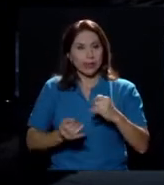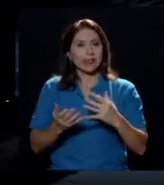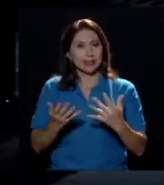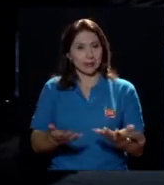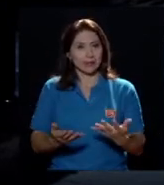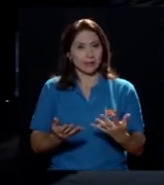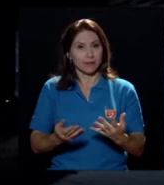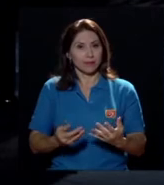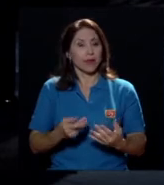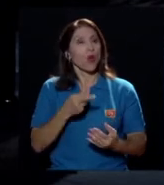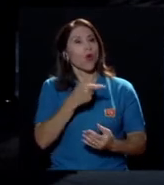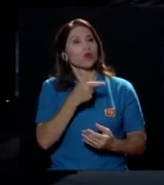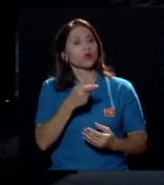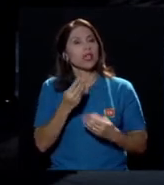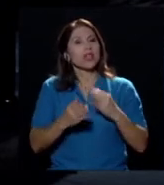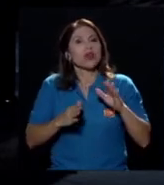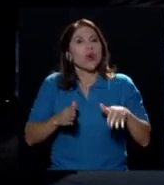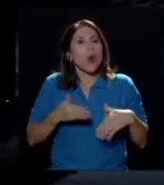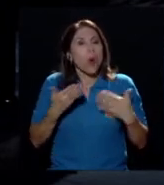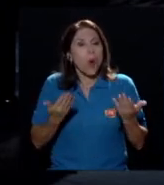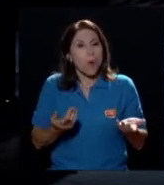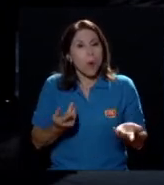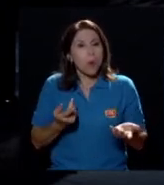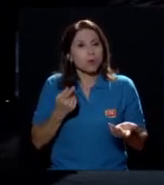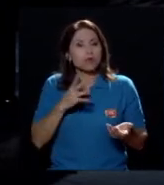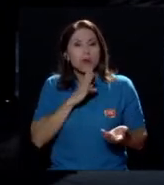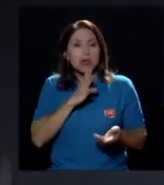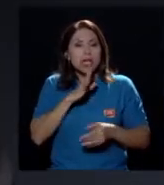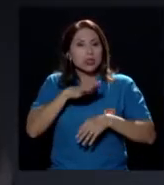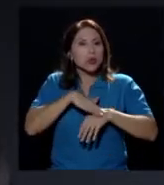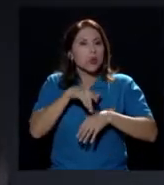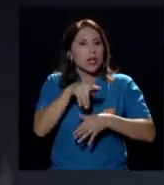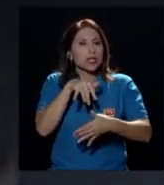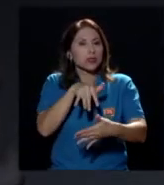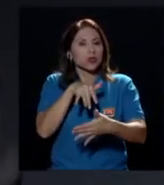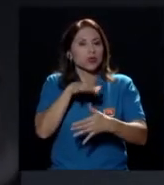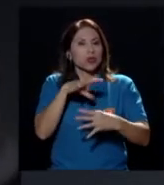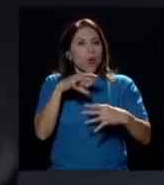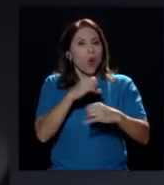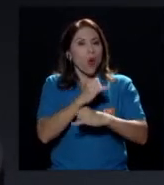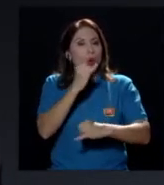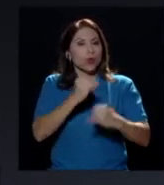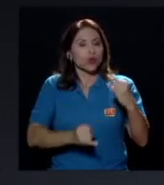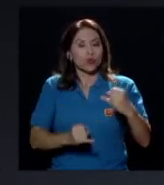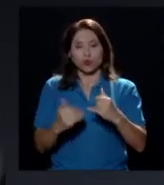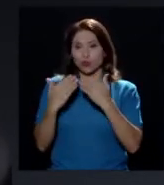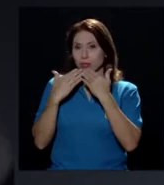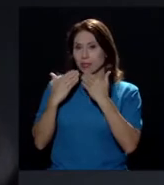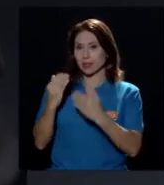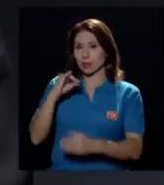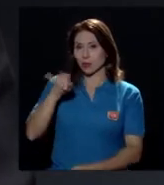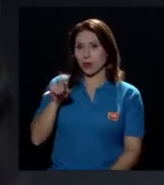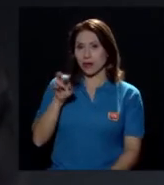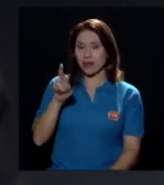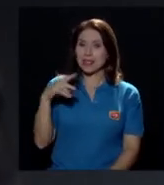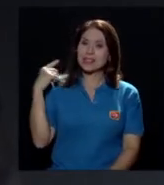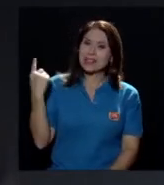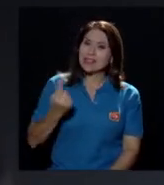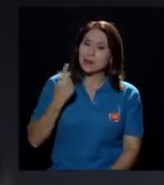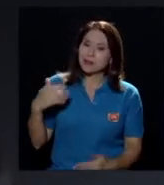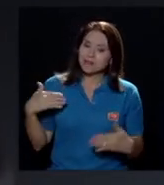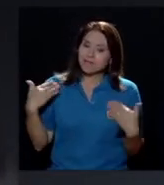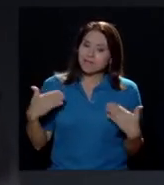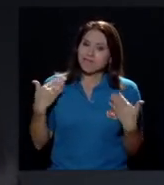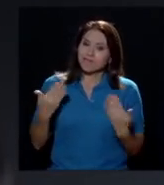o cómo usted caracterizaría las conclusiones del estudio. Muchas gracias, don Juan Rafael. Siempre es un placer estar aquí con